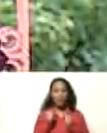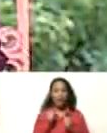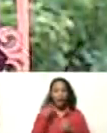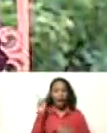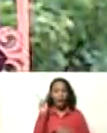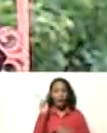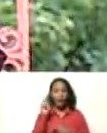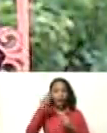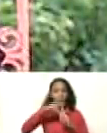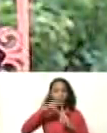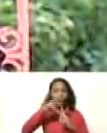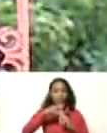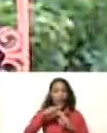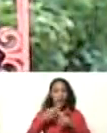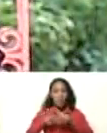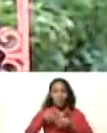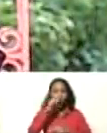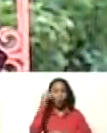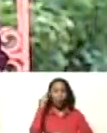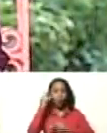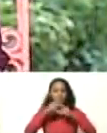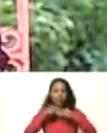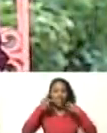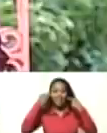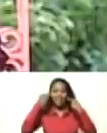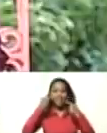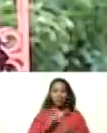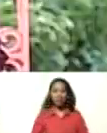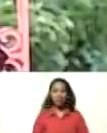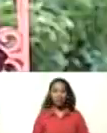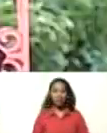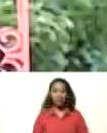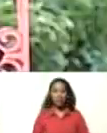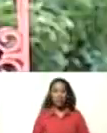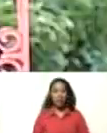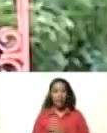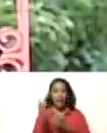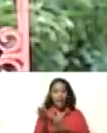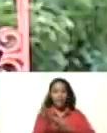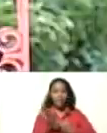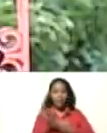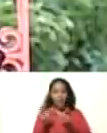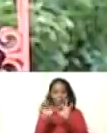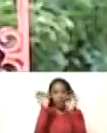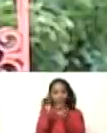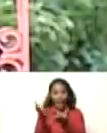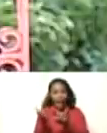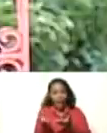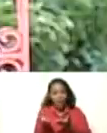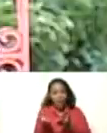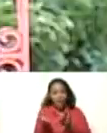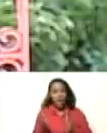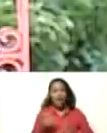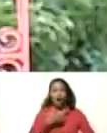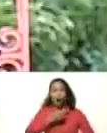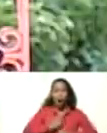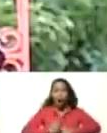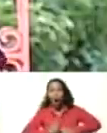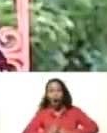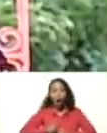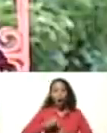Táchira. Niños y niñas sonrientes, recibiendo su regalo de San Nicolás, del Niño